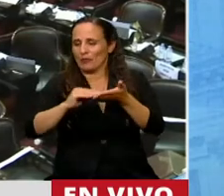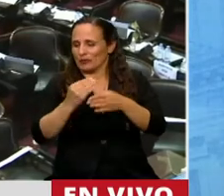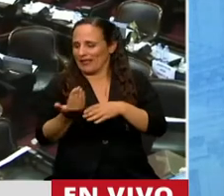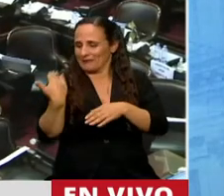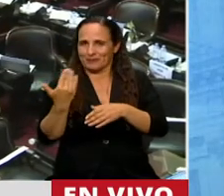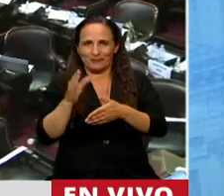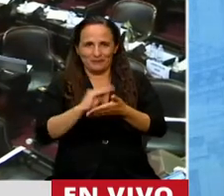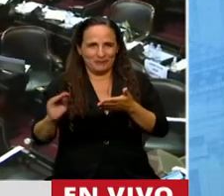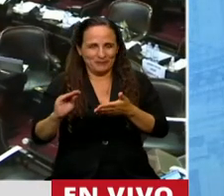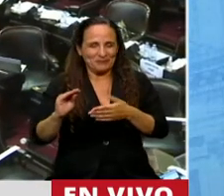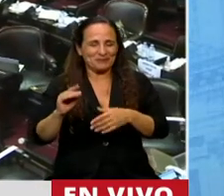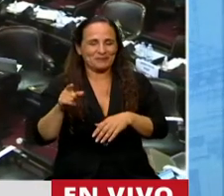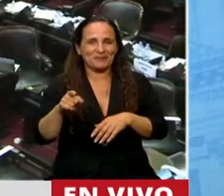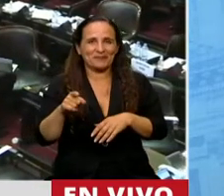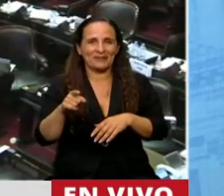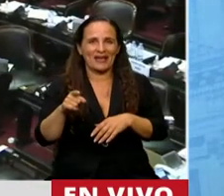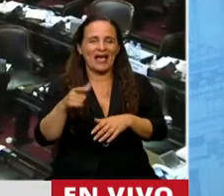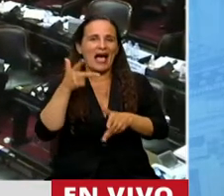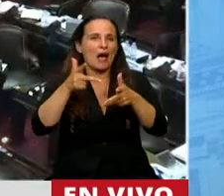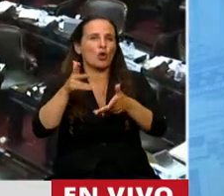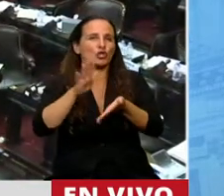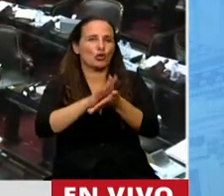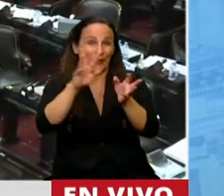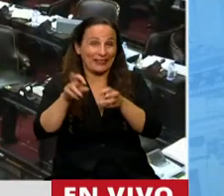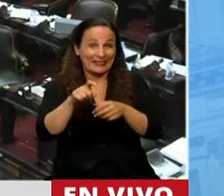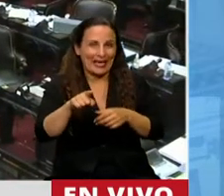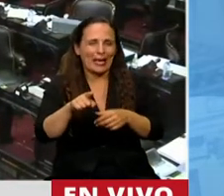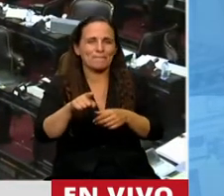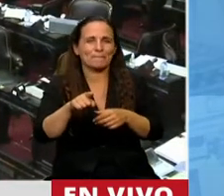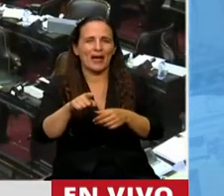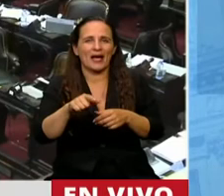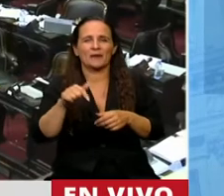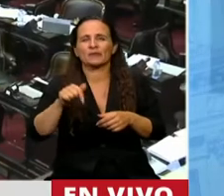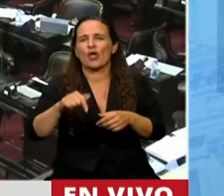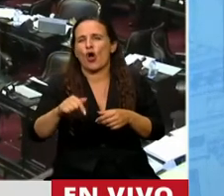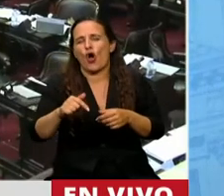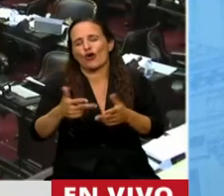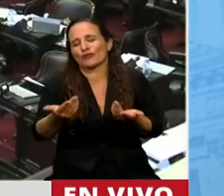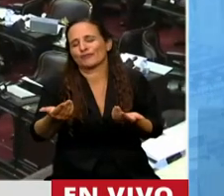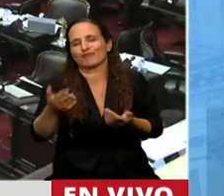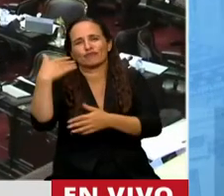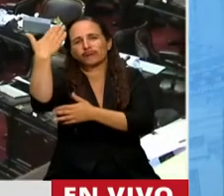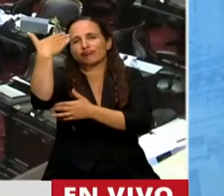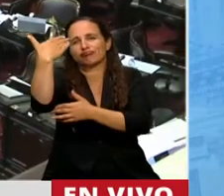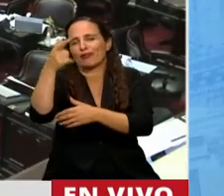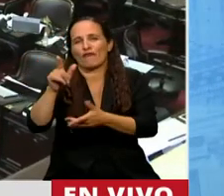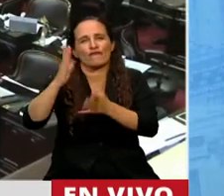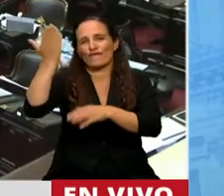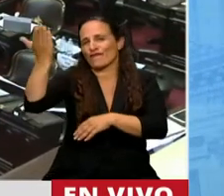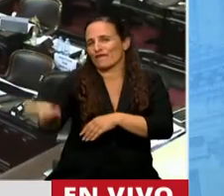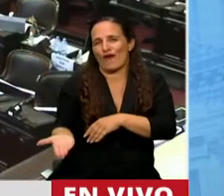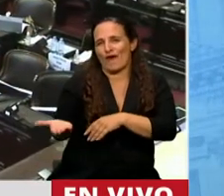preopinante que habló sobre esta temática las hizo con la brillantez que nos tiene siempre,